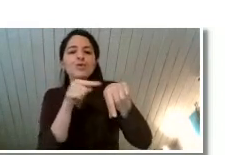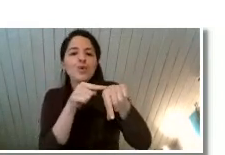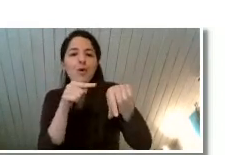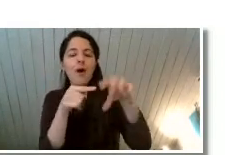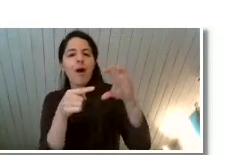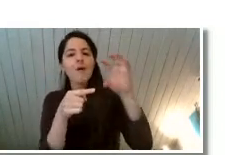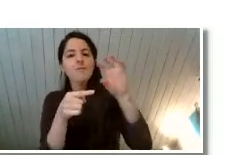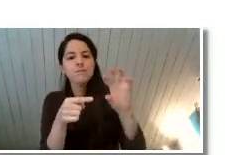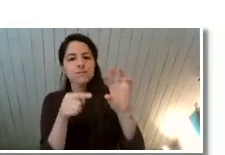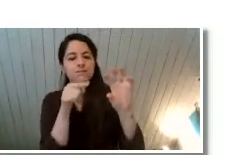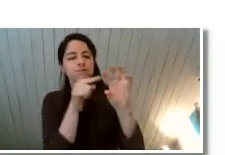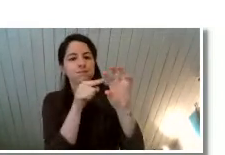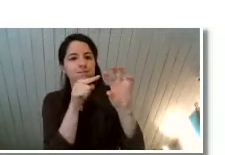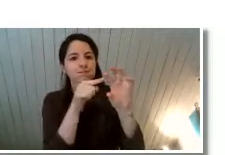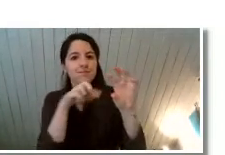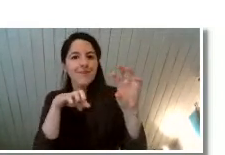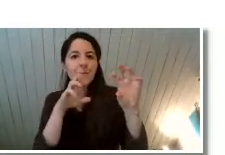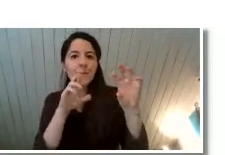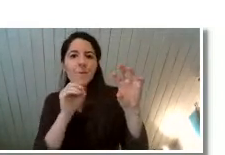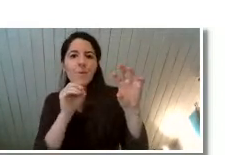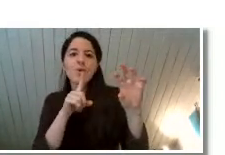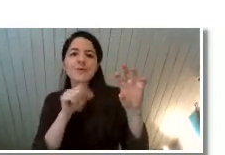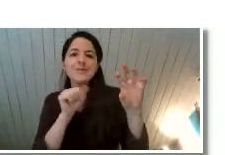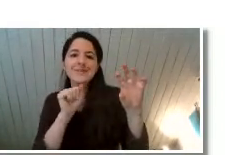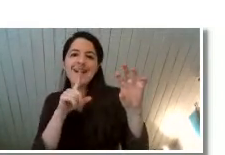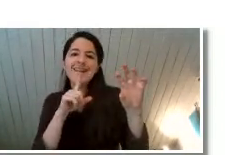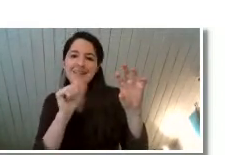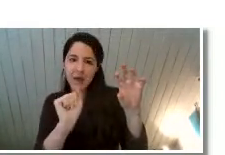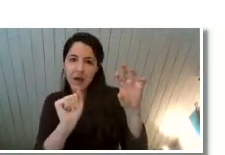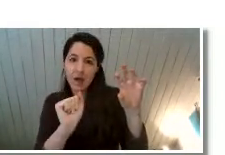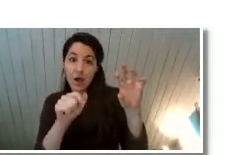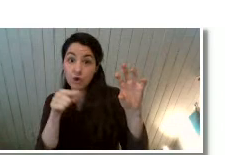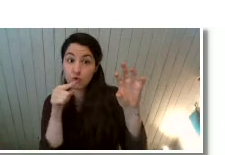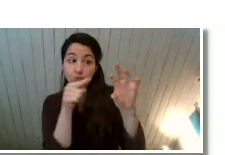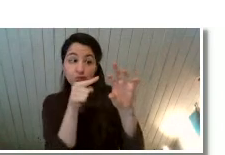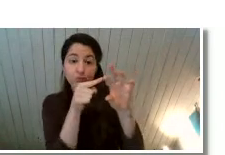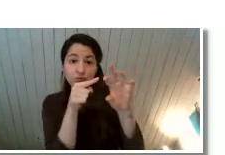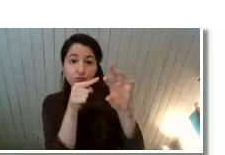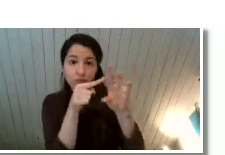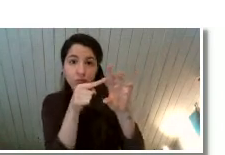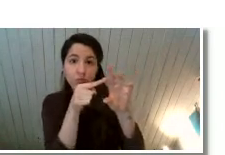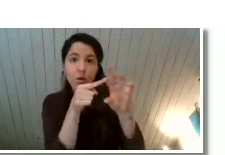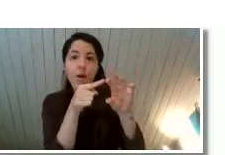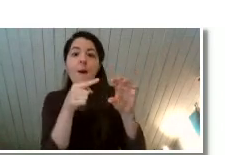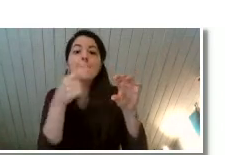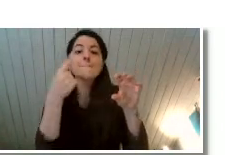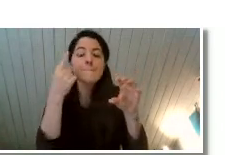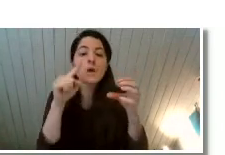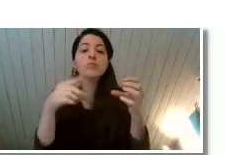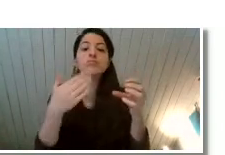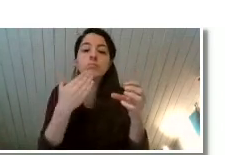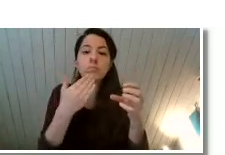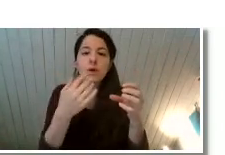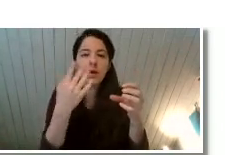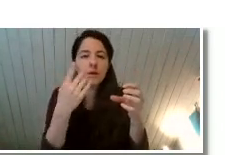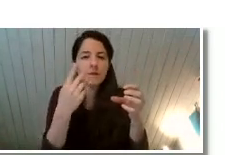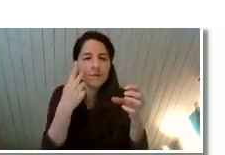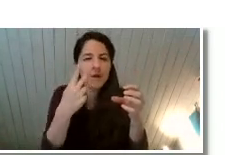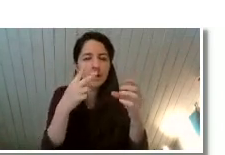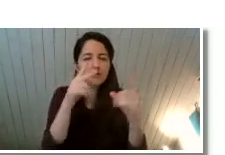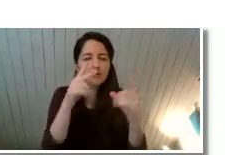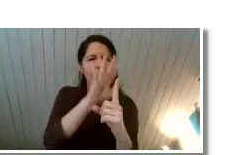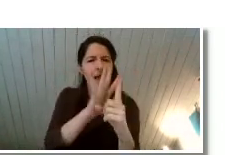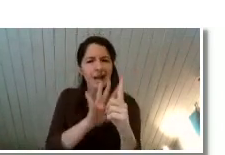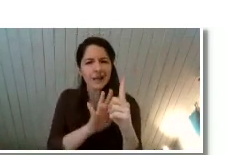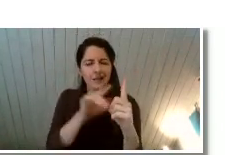próstata. No solo palparla, sino discernir ciertas características que clínicamente nos pueden decir